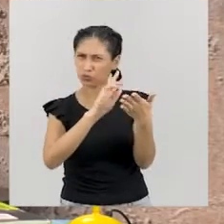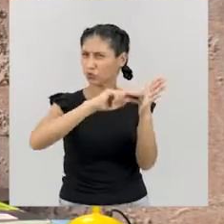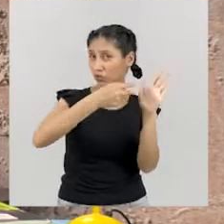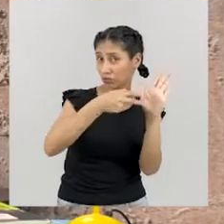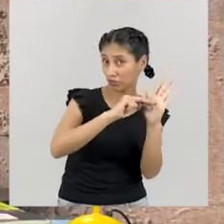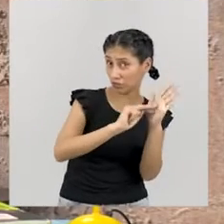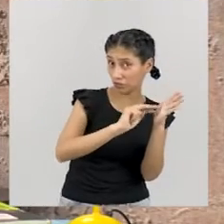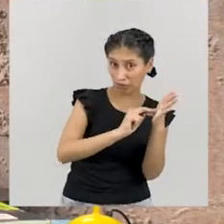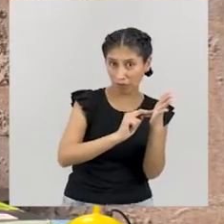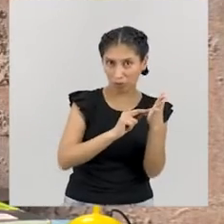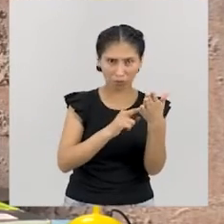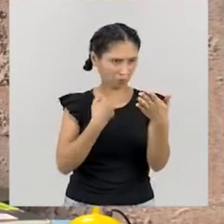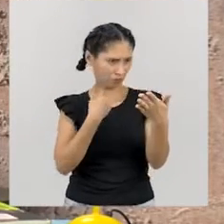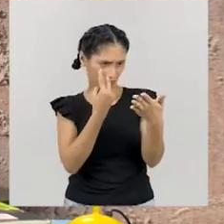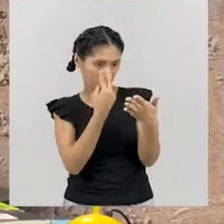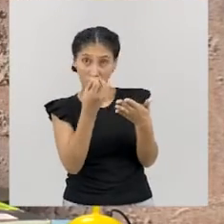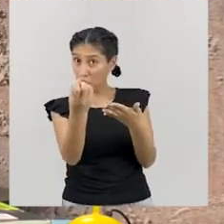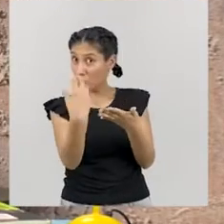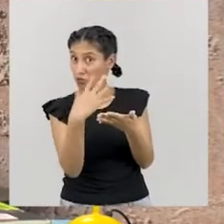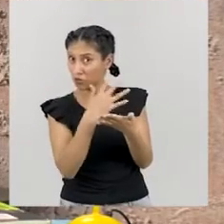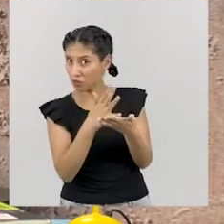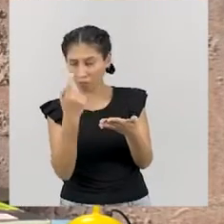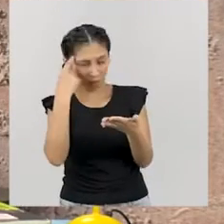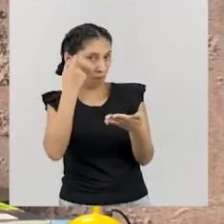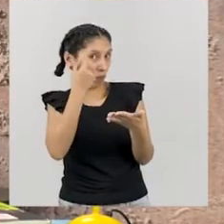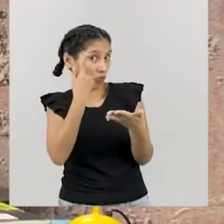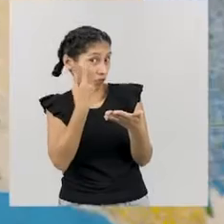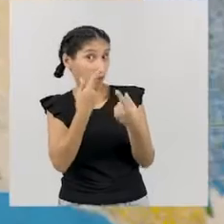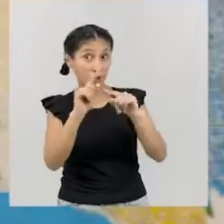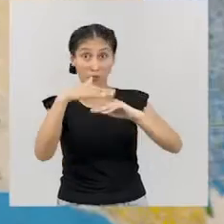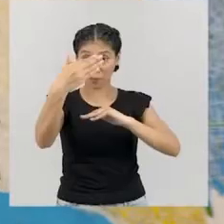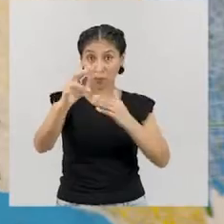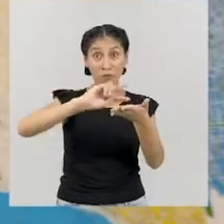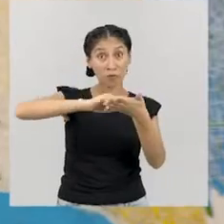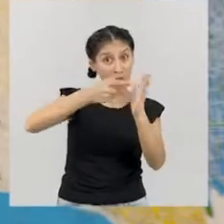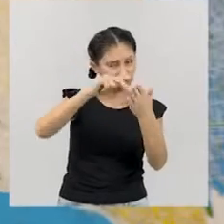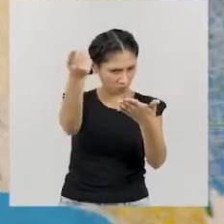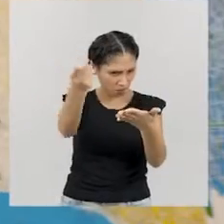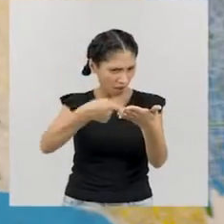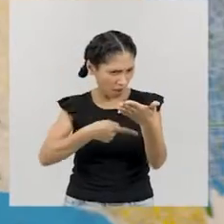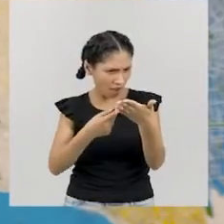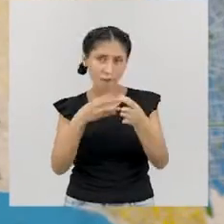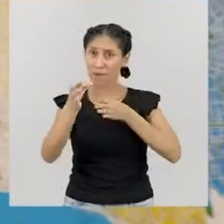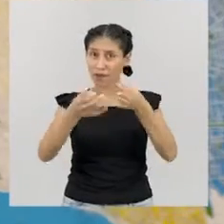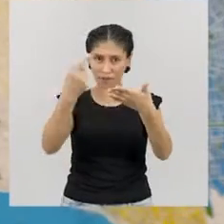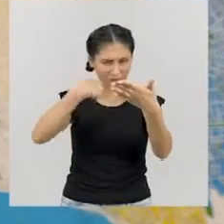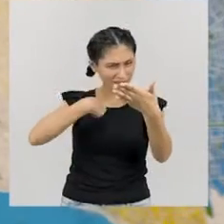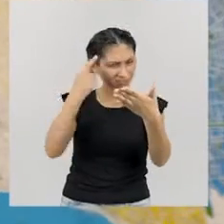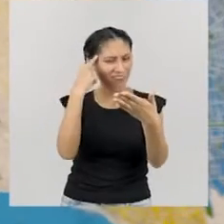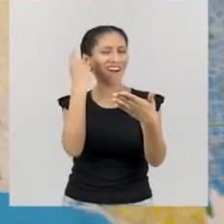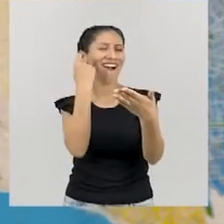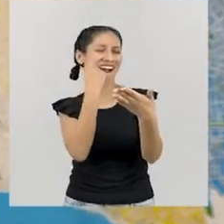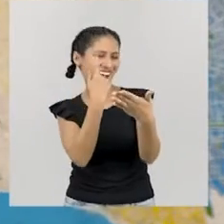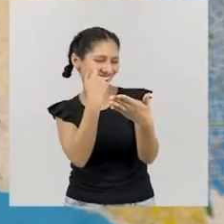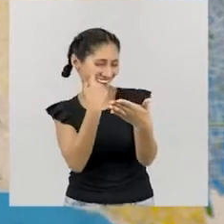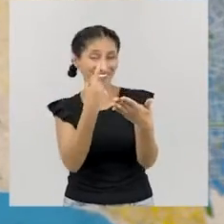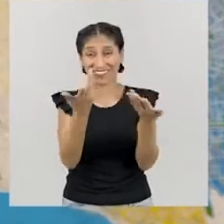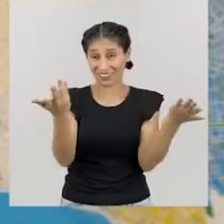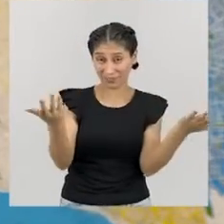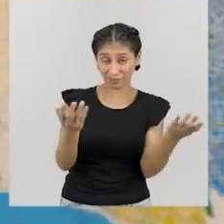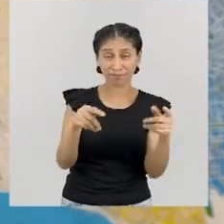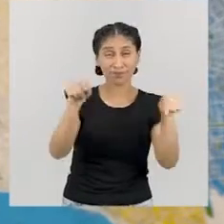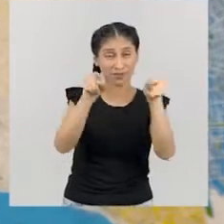el significado, no se entendía y con eso hay coherencia. Muy bien, Cori, es una muy buena observación sobre la adecuación y la